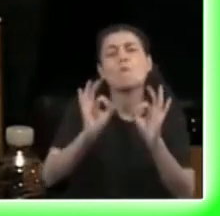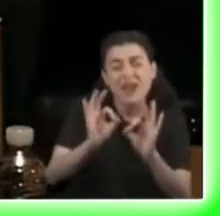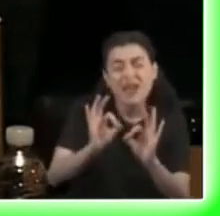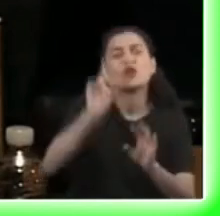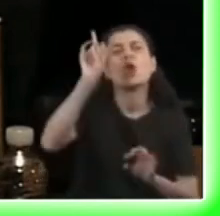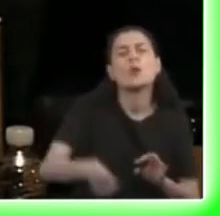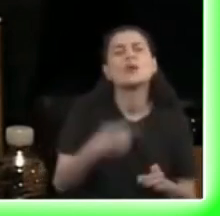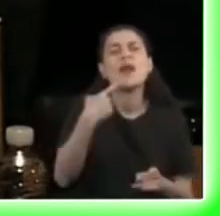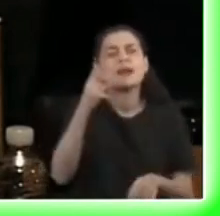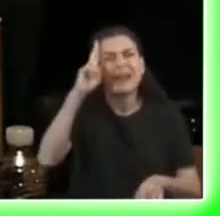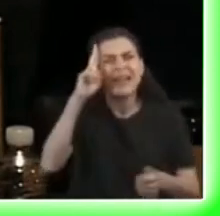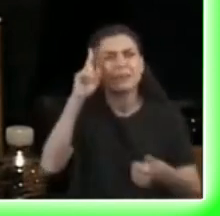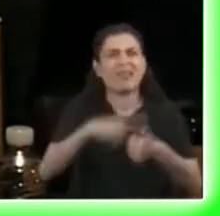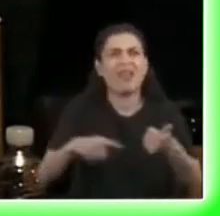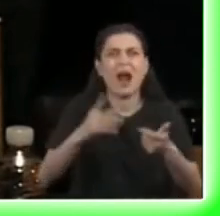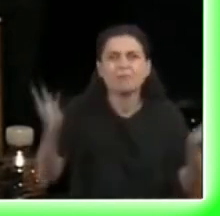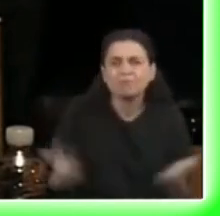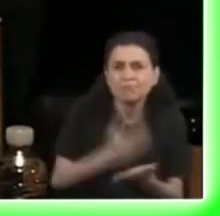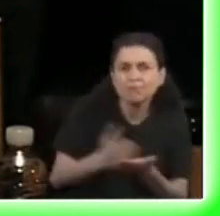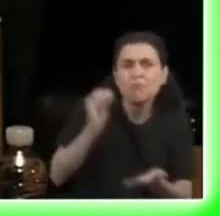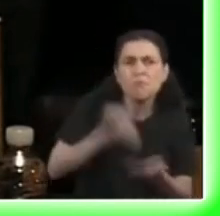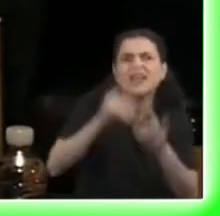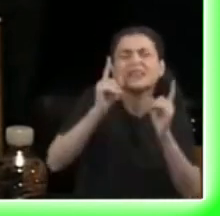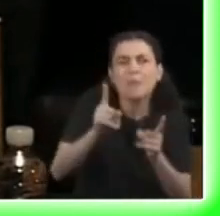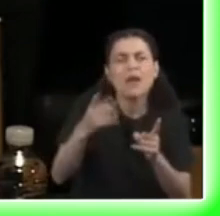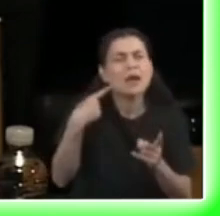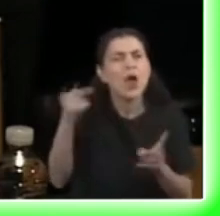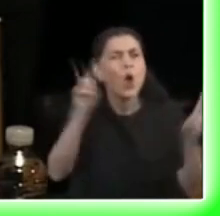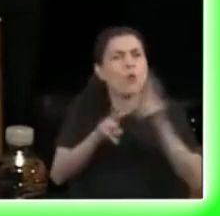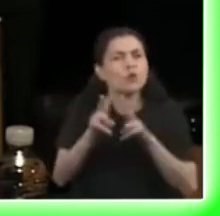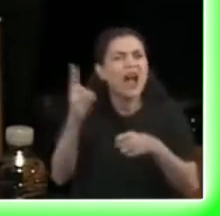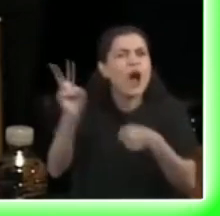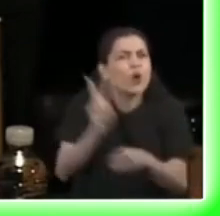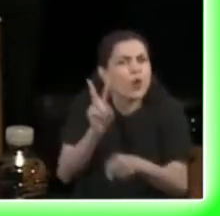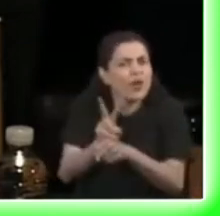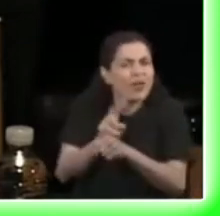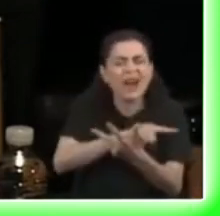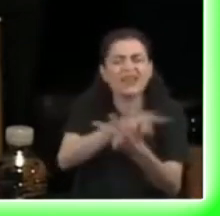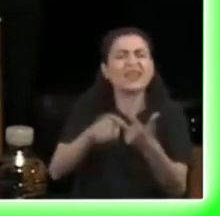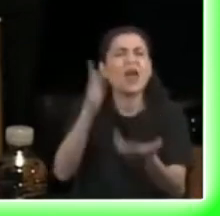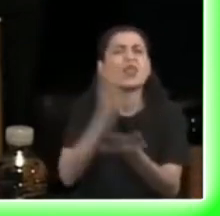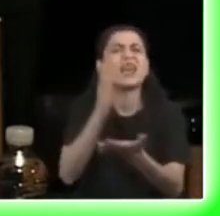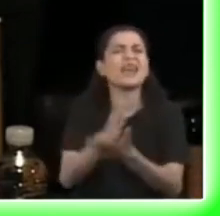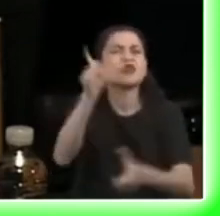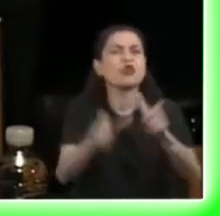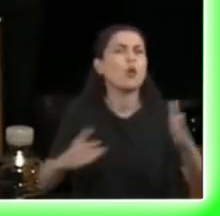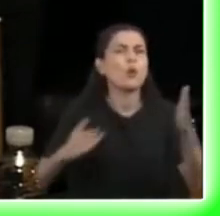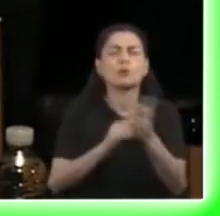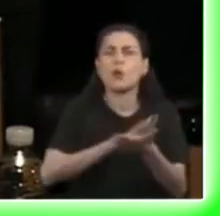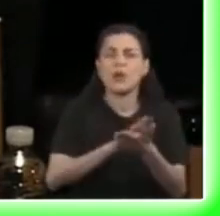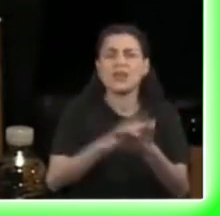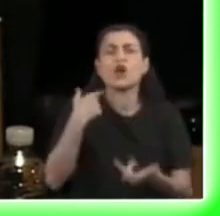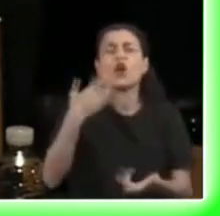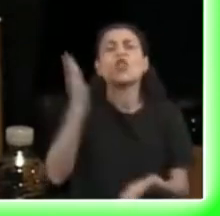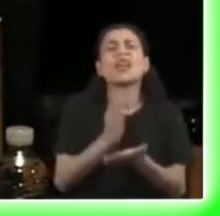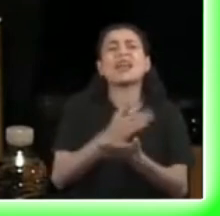se respetaron e incluso, cuando hizo falta, se defendieron con uñas y dientes los tres derechos fundamentales del ser humano: el derecho a la